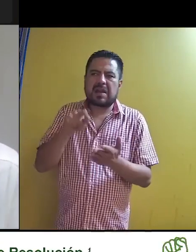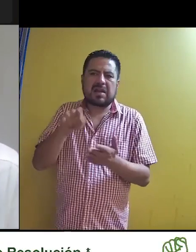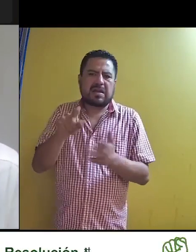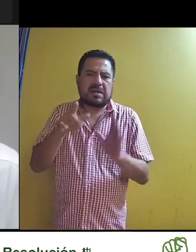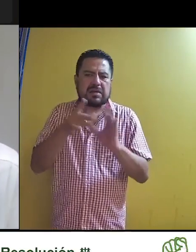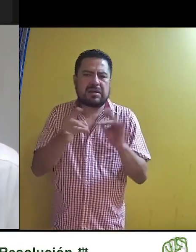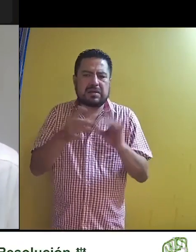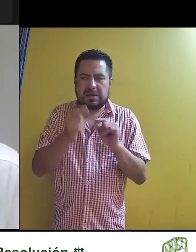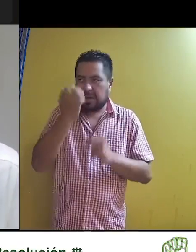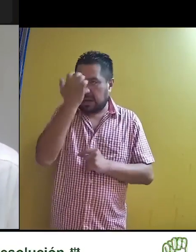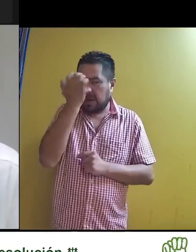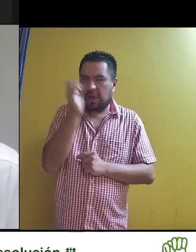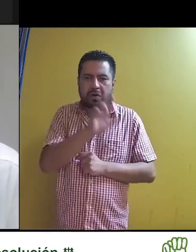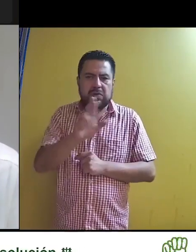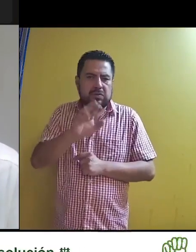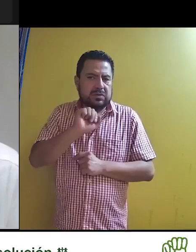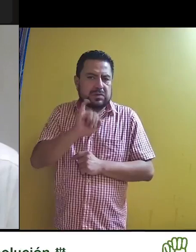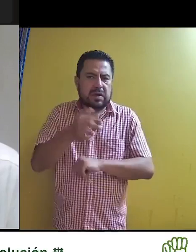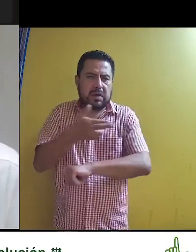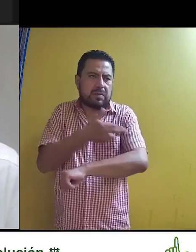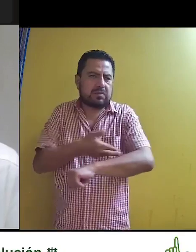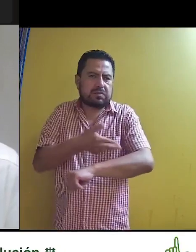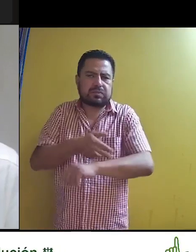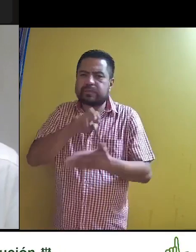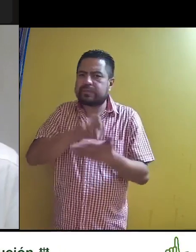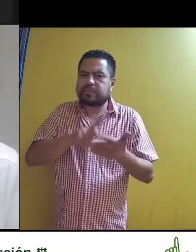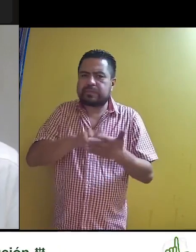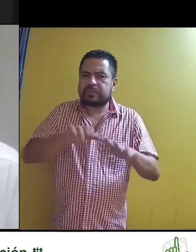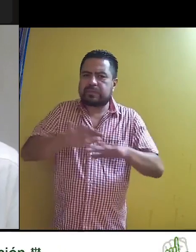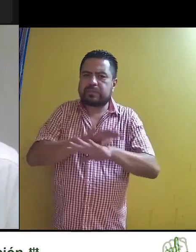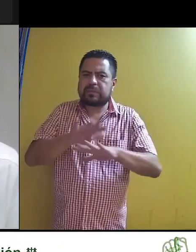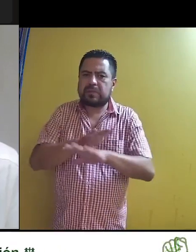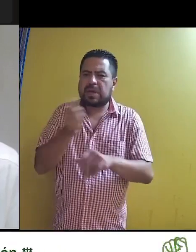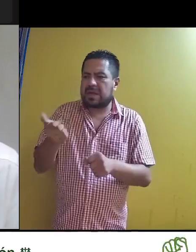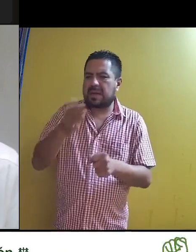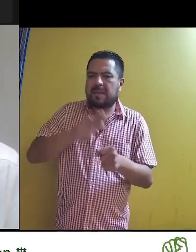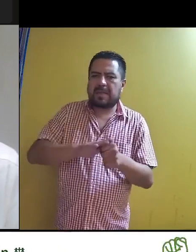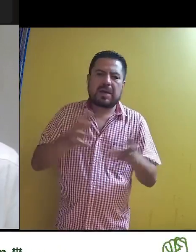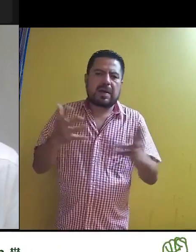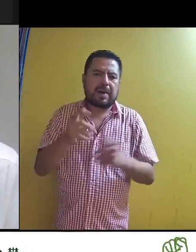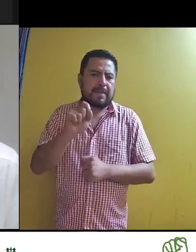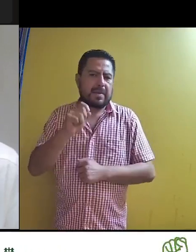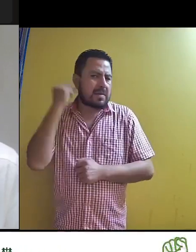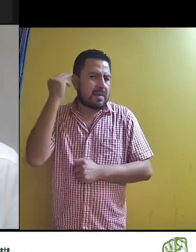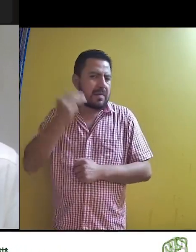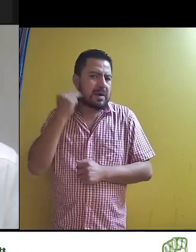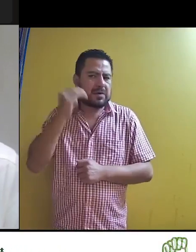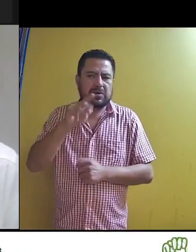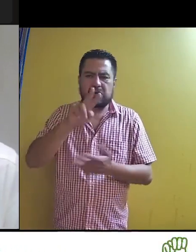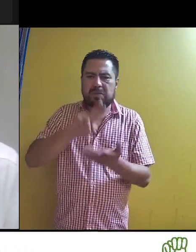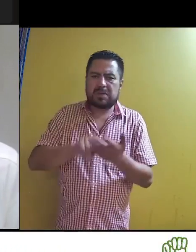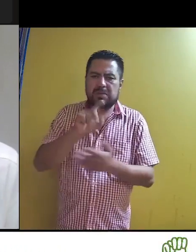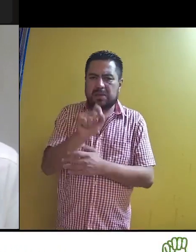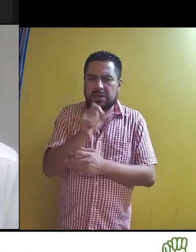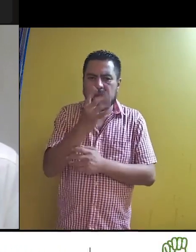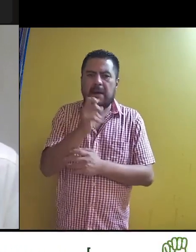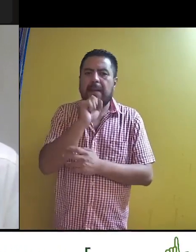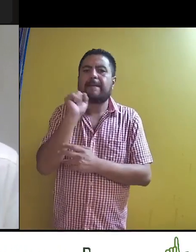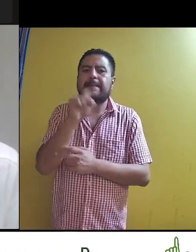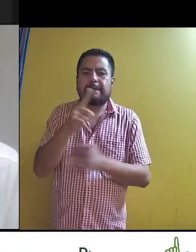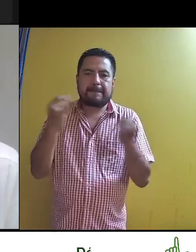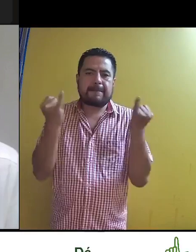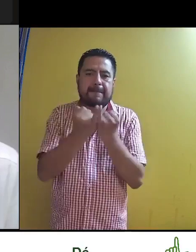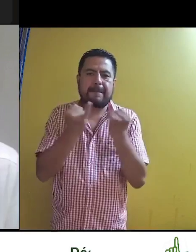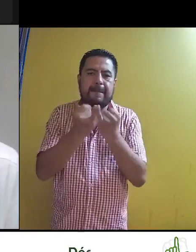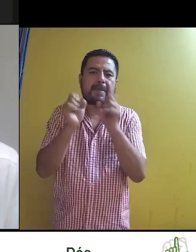que reconoció la existencia del trámite de modificación administrativa realizada el 20 de marzo de 2024. Asimismo,